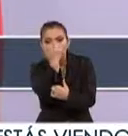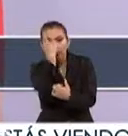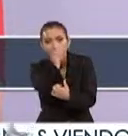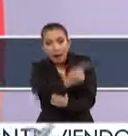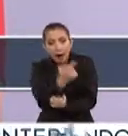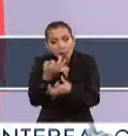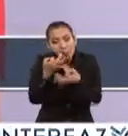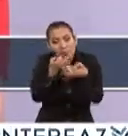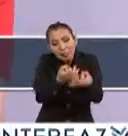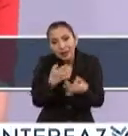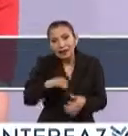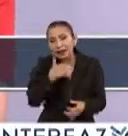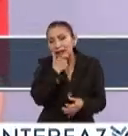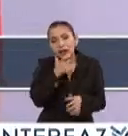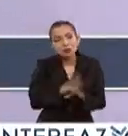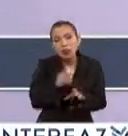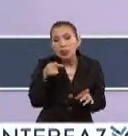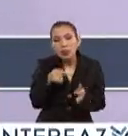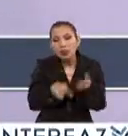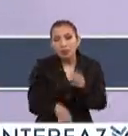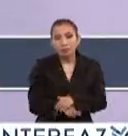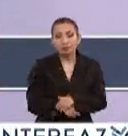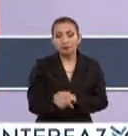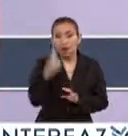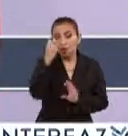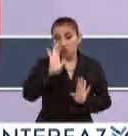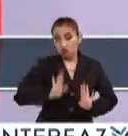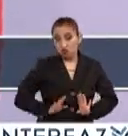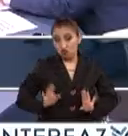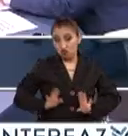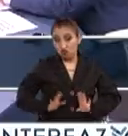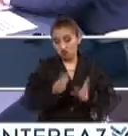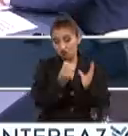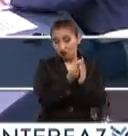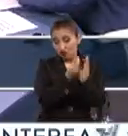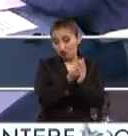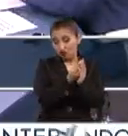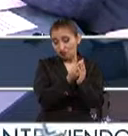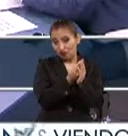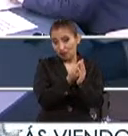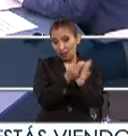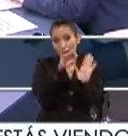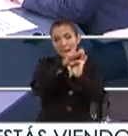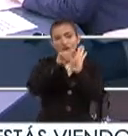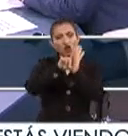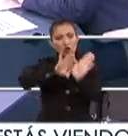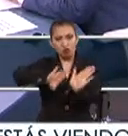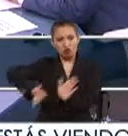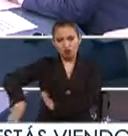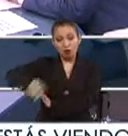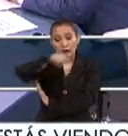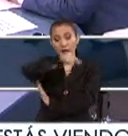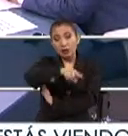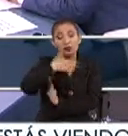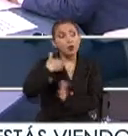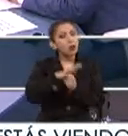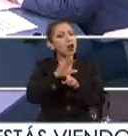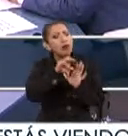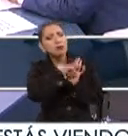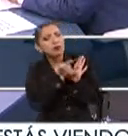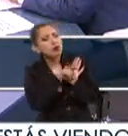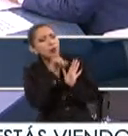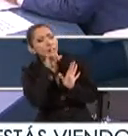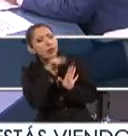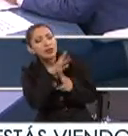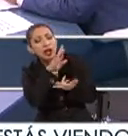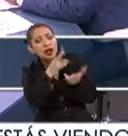poder atraerlos al inglés? ¿Cuáles son los principales? No, hay un estilo de enseñanza. El método es lo de menos. Si un periodista a veces me dice, ¿cuál es el secreto